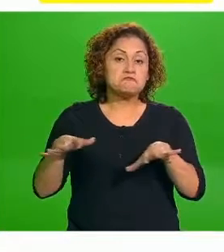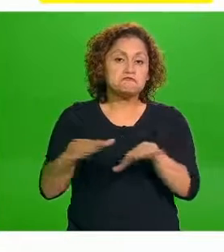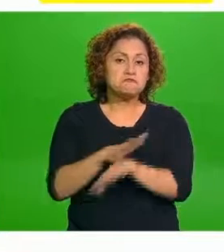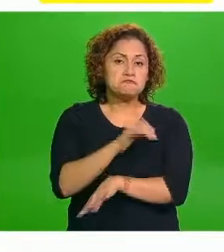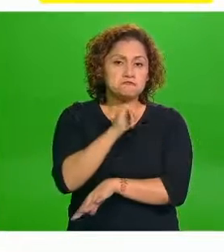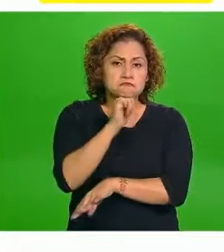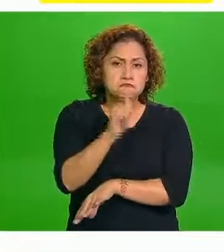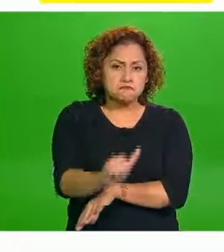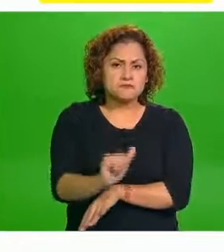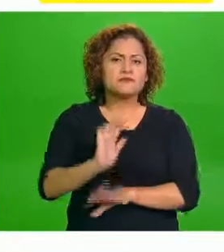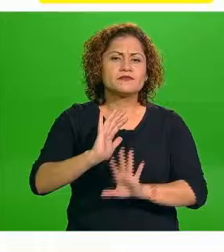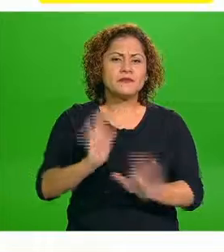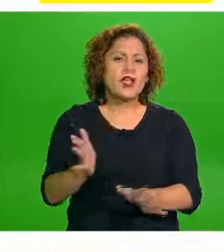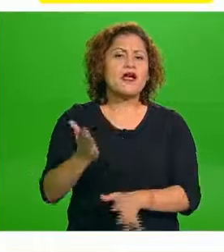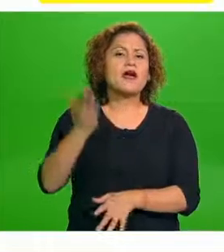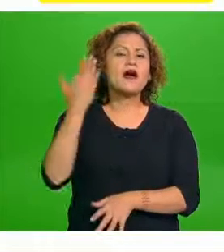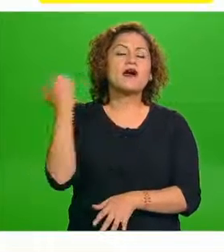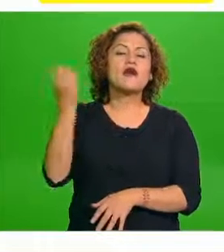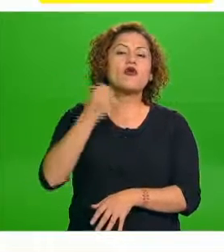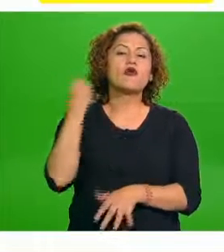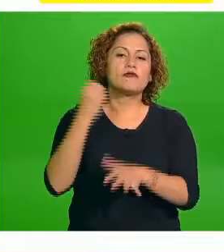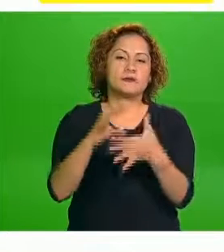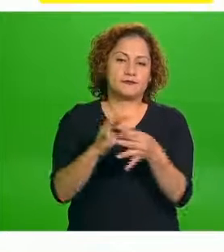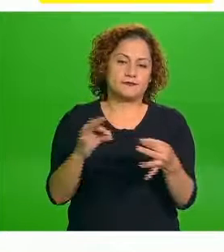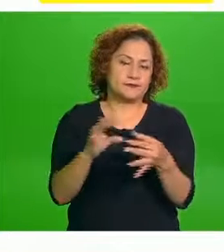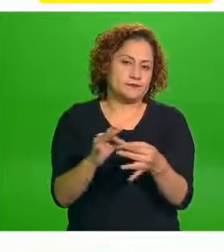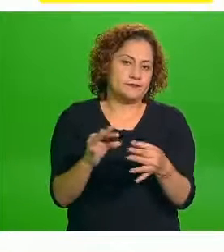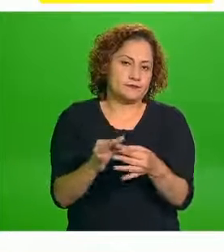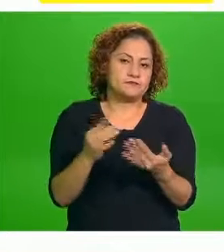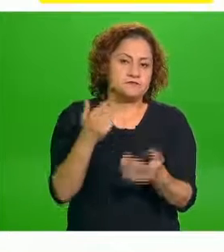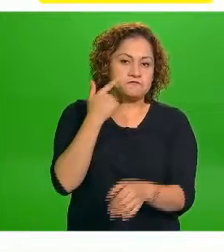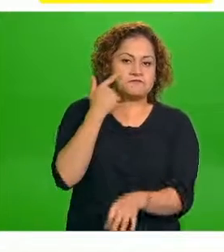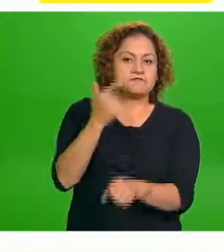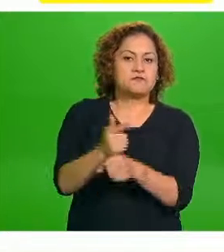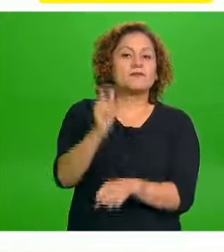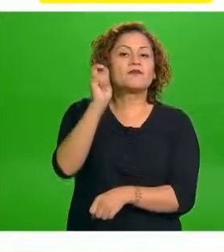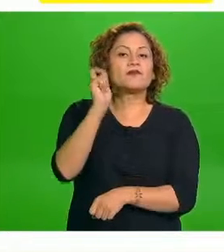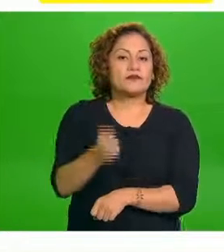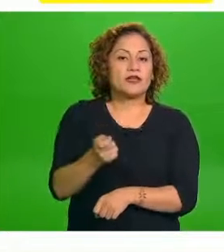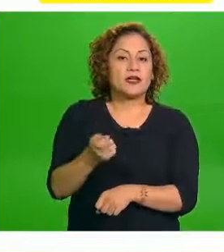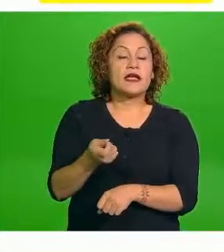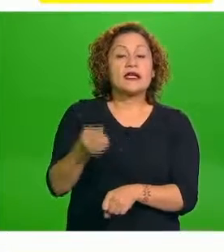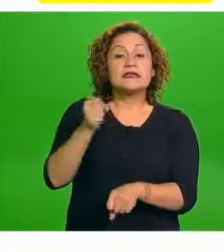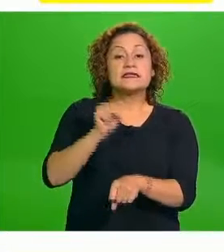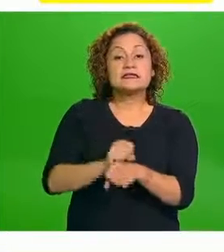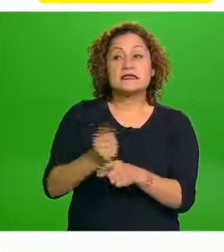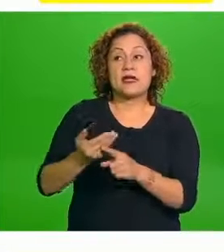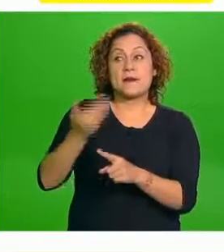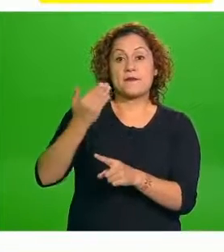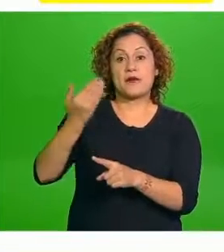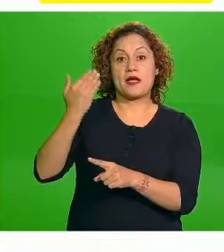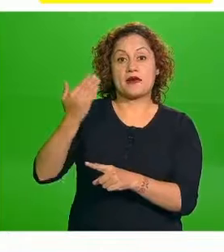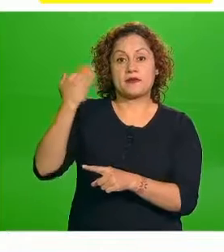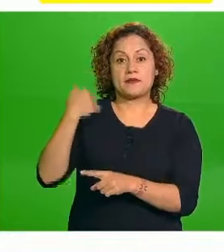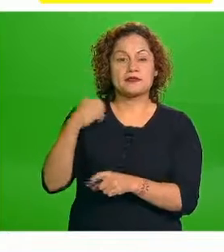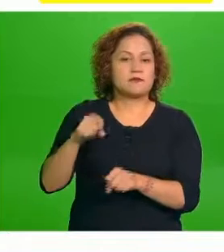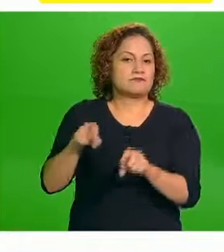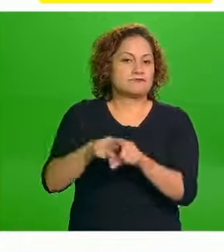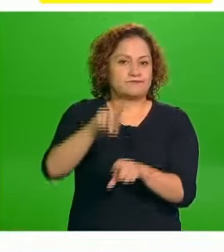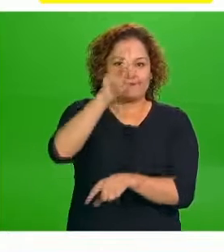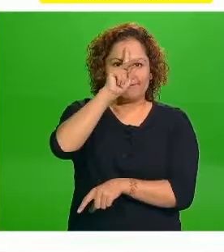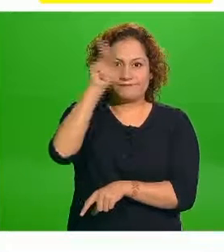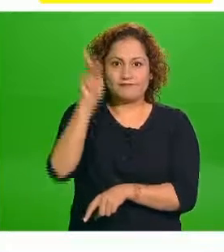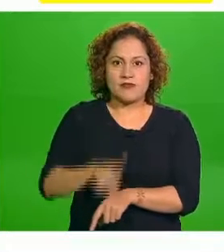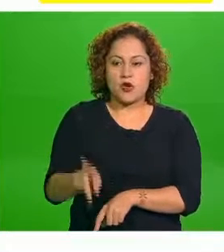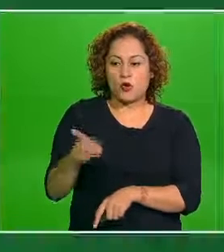Esto ya se les he explicado con anterioridad y observamos cómo desafortunadamente en semanas anteriores y obviamente lo que tuvimos en diciembre y enero,